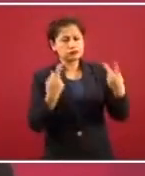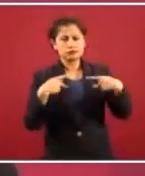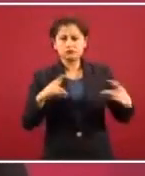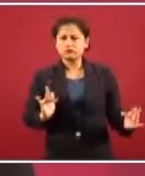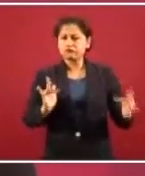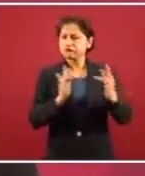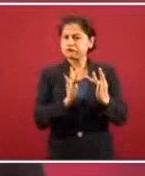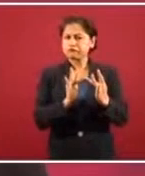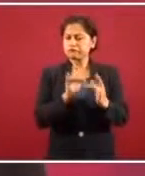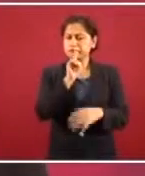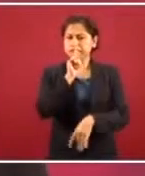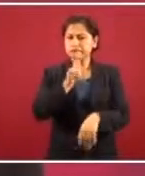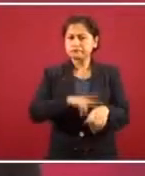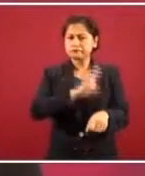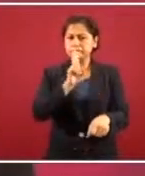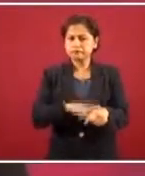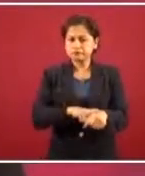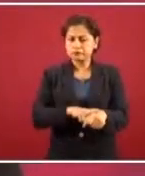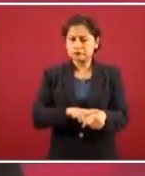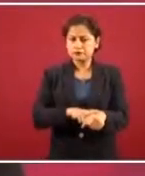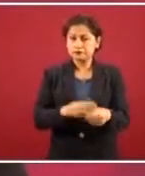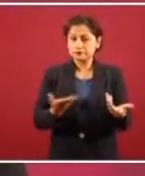la industria de la radio y la televisión está pasando